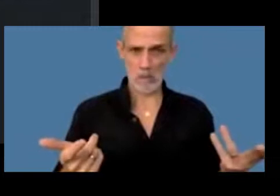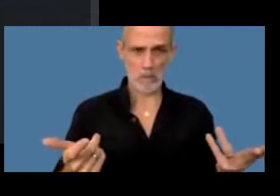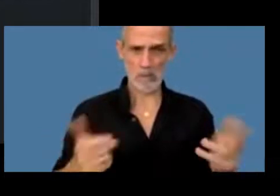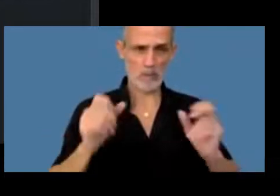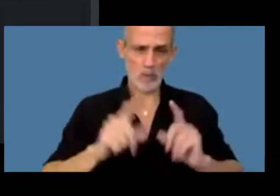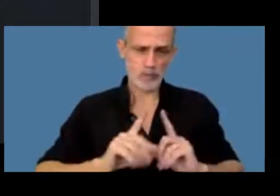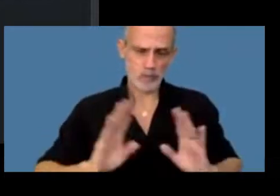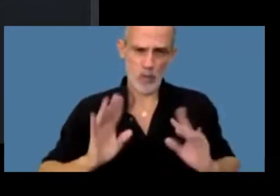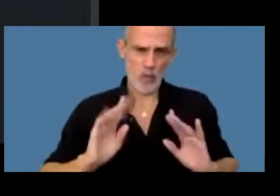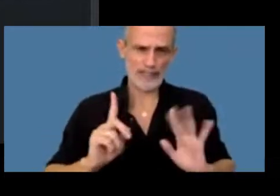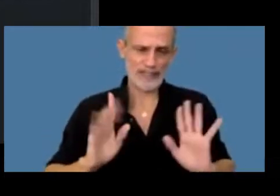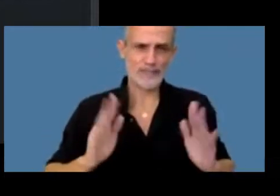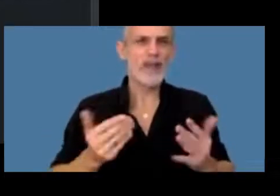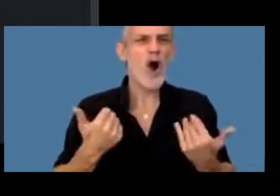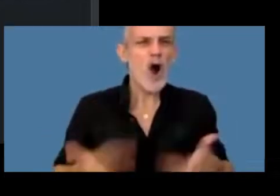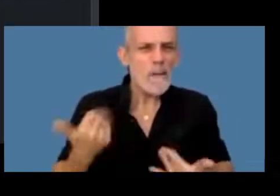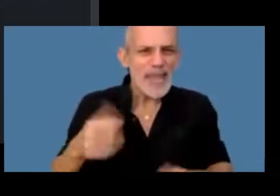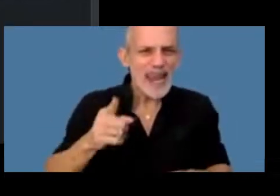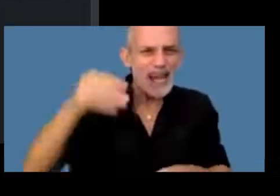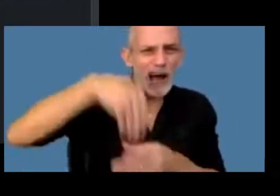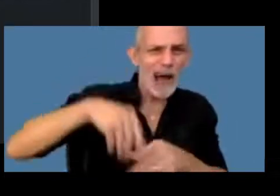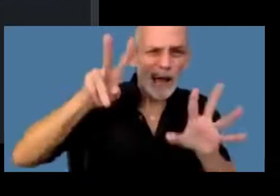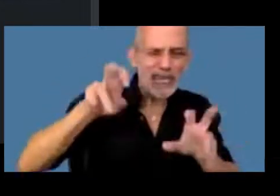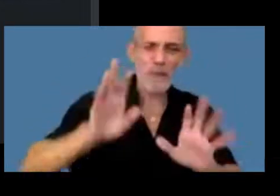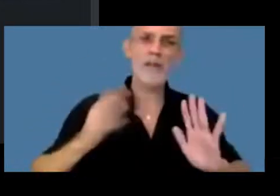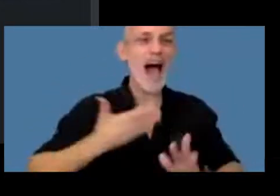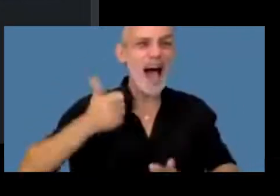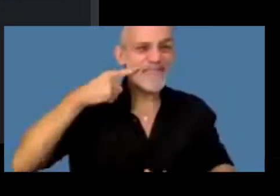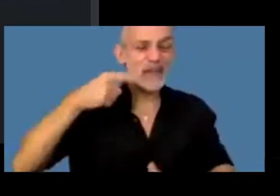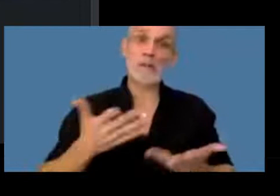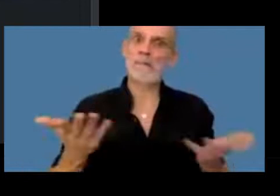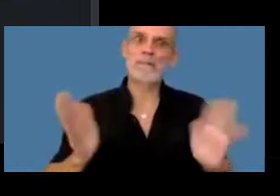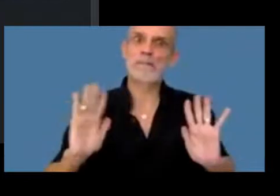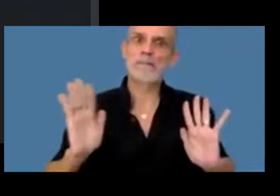No le conviene a la AFIP meterse en ese tema, digamos. Ni lo puede hacer.